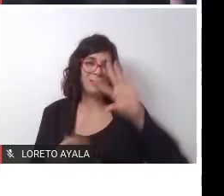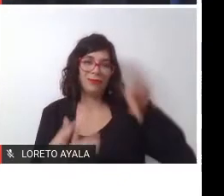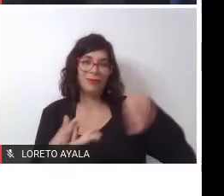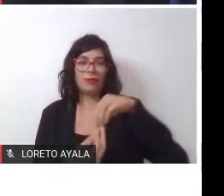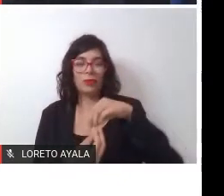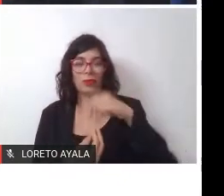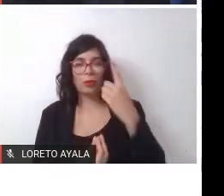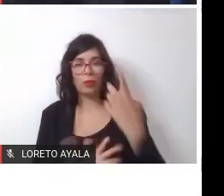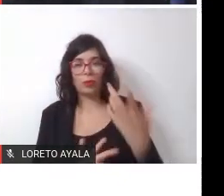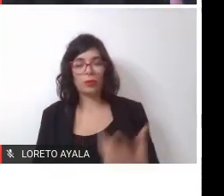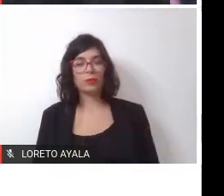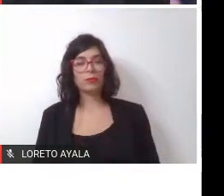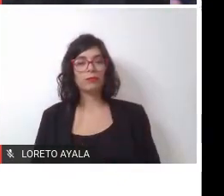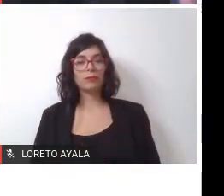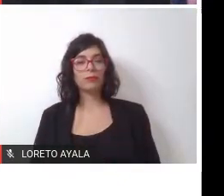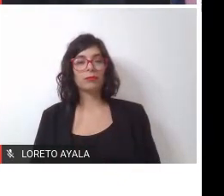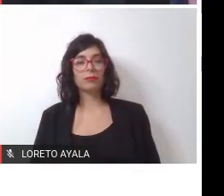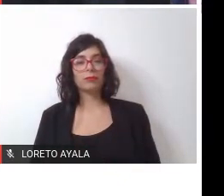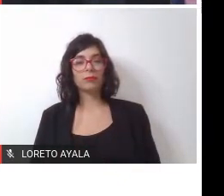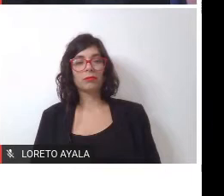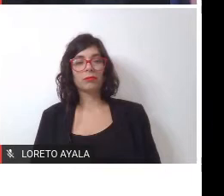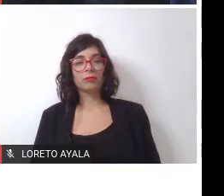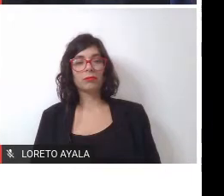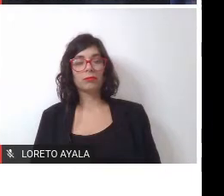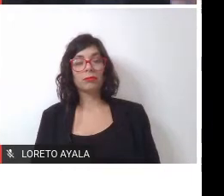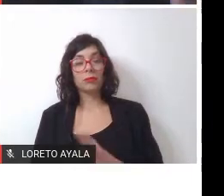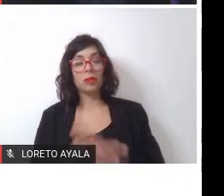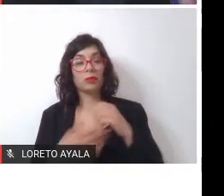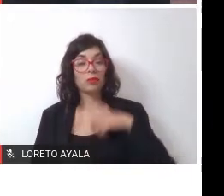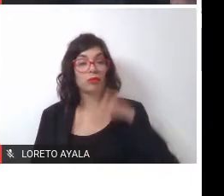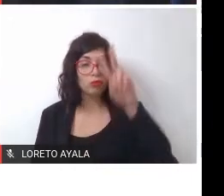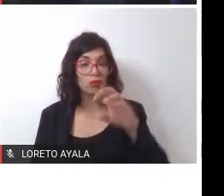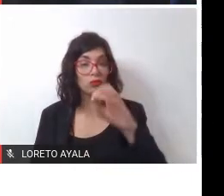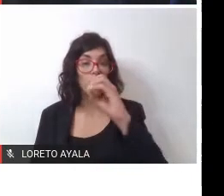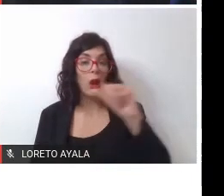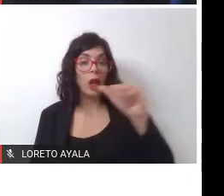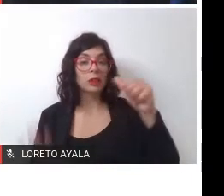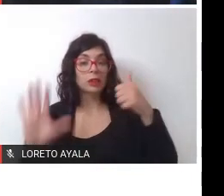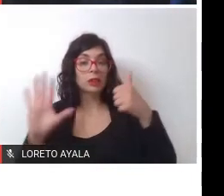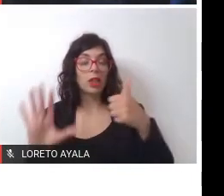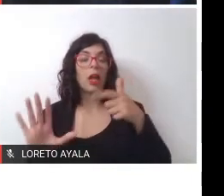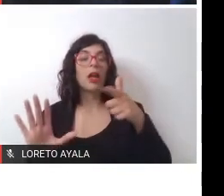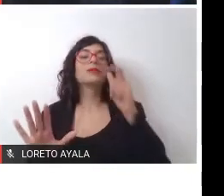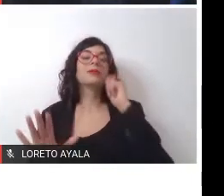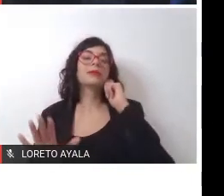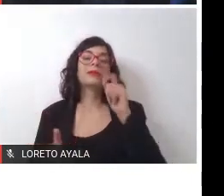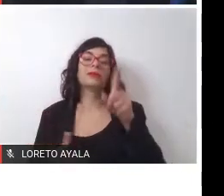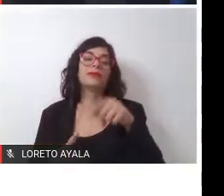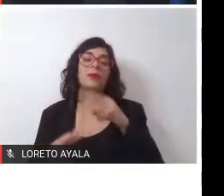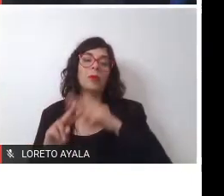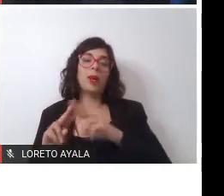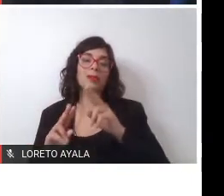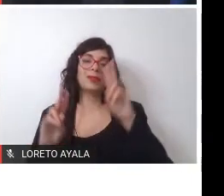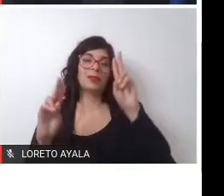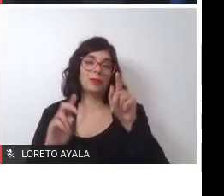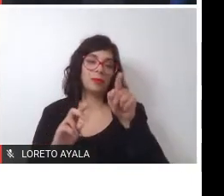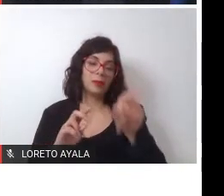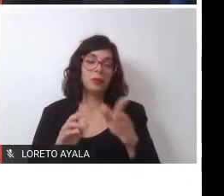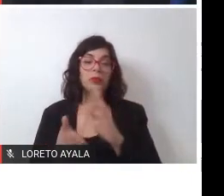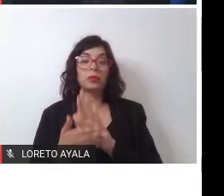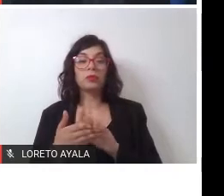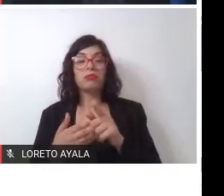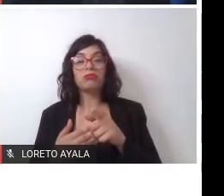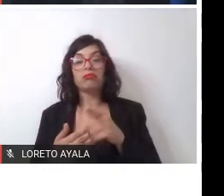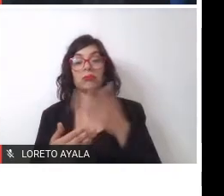Me coloco en el OAC, hoy día chicos vamos a seguir y vamos a planificar en función de esto. Entonces, si tengo alumno en